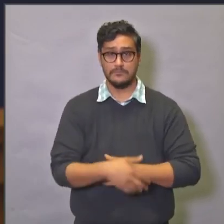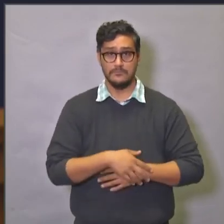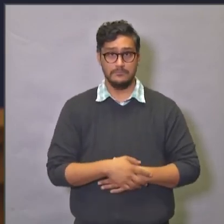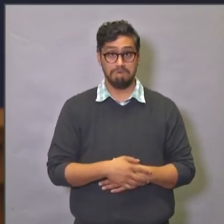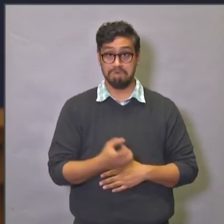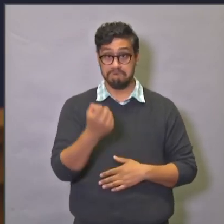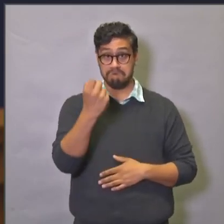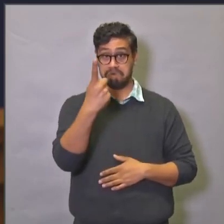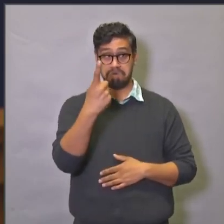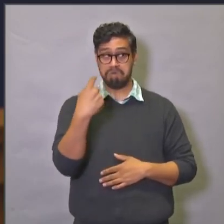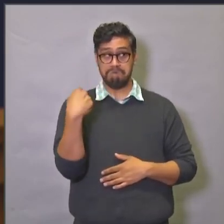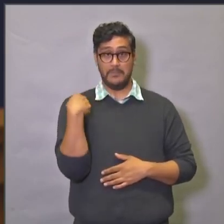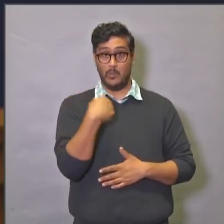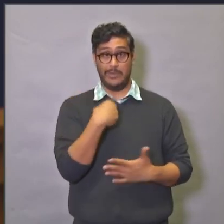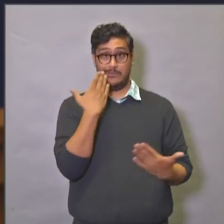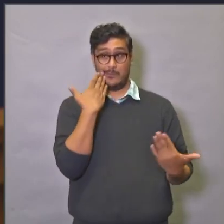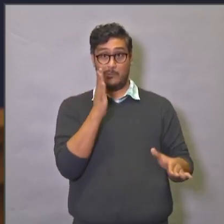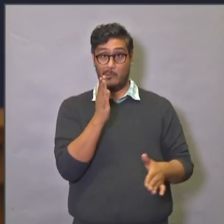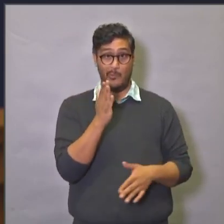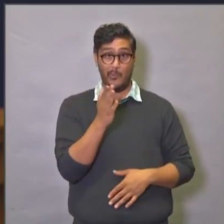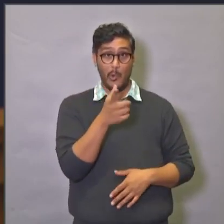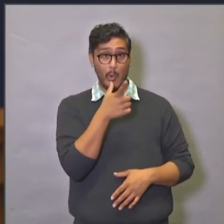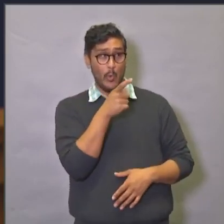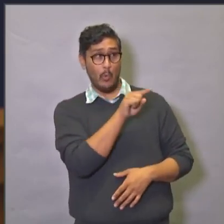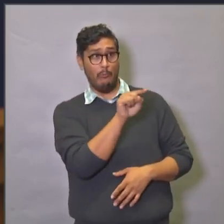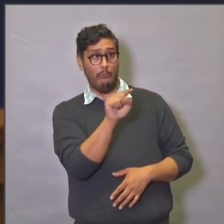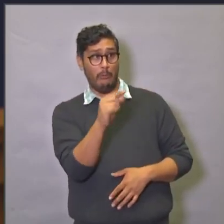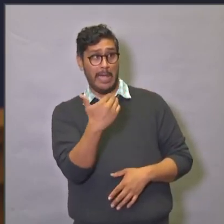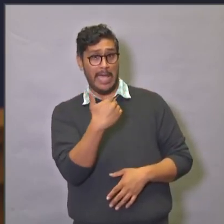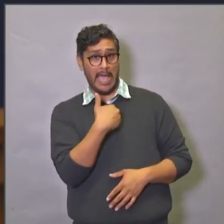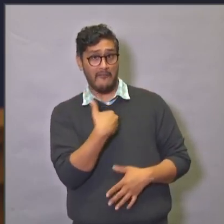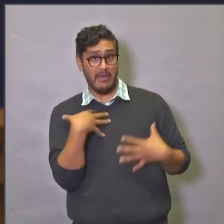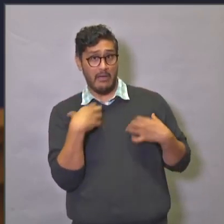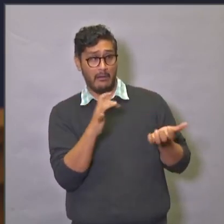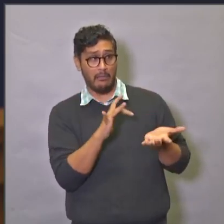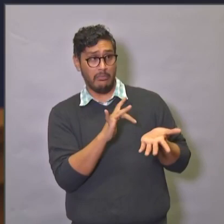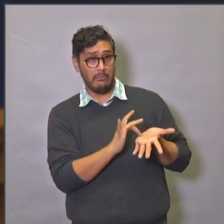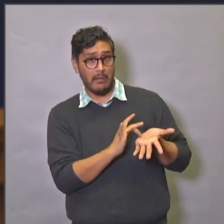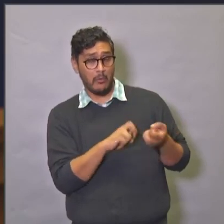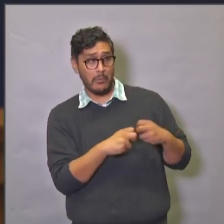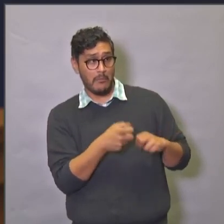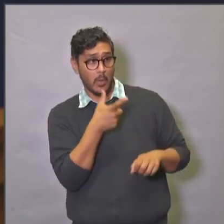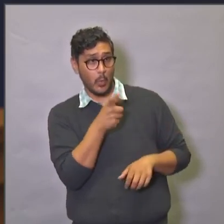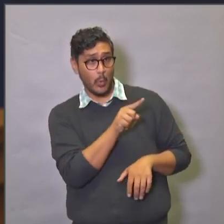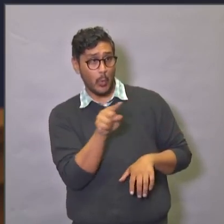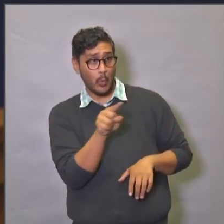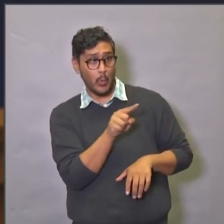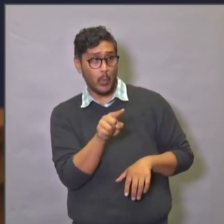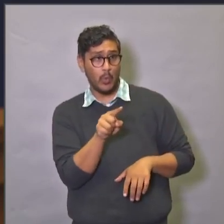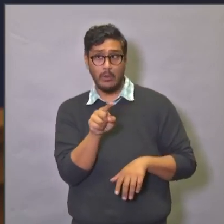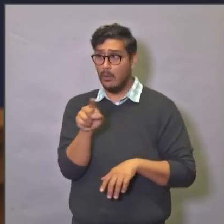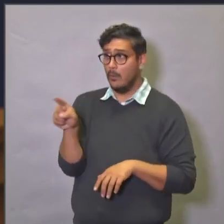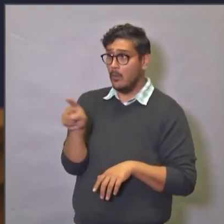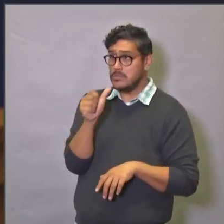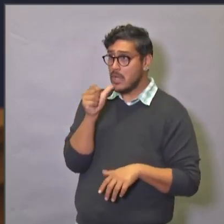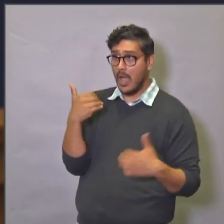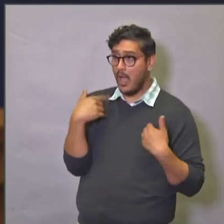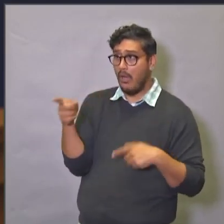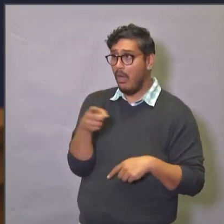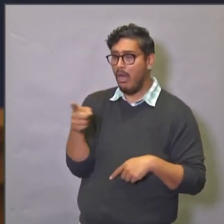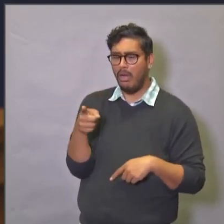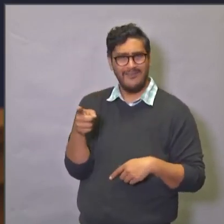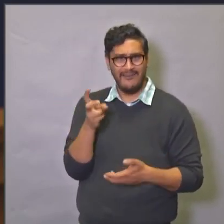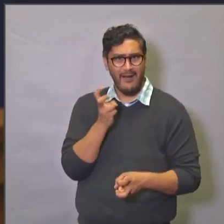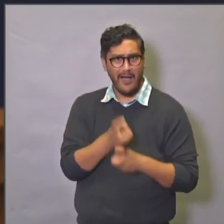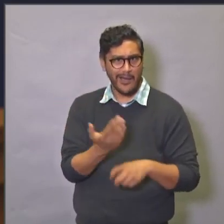saber en nuestro día a día quién tiene una condición delicada de salud y quién no padece de ella. Y es probable